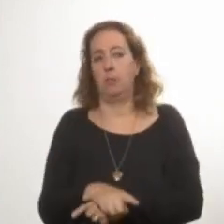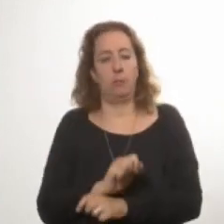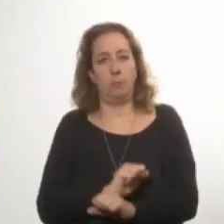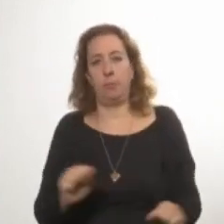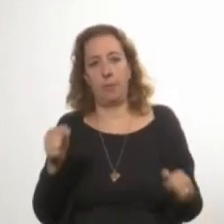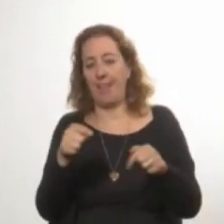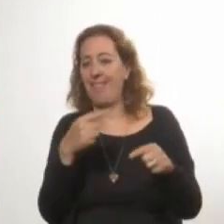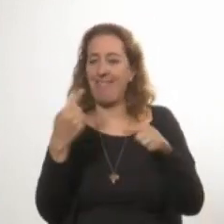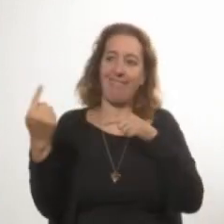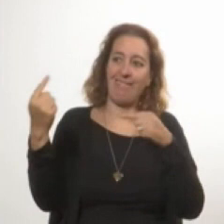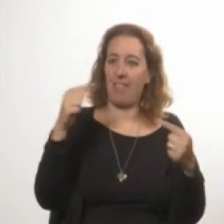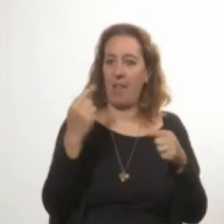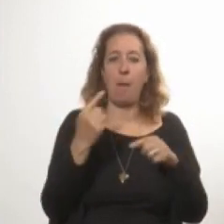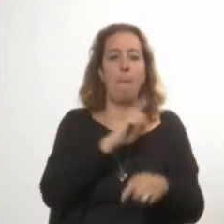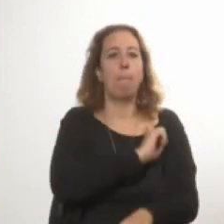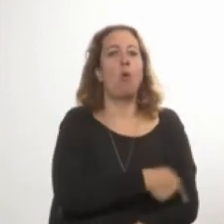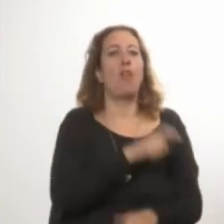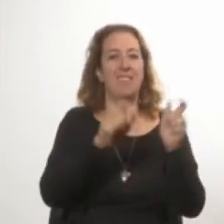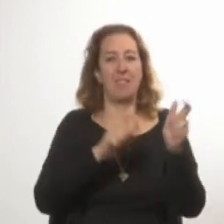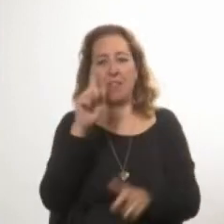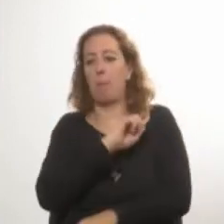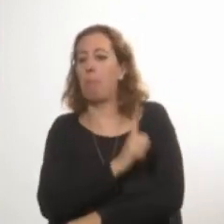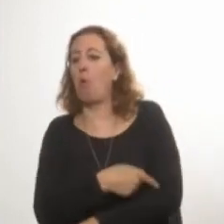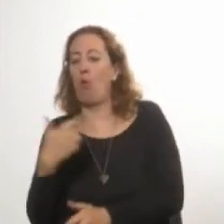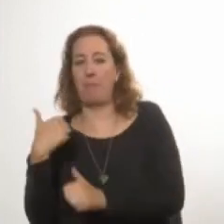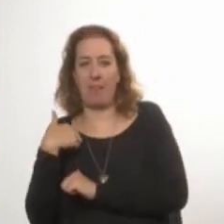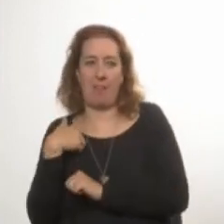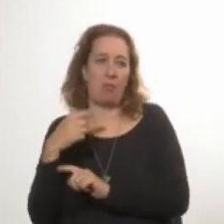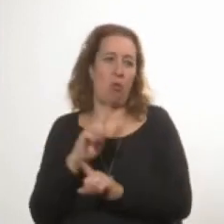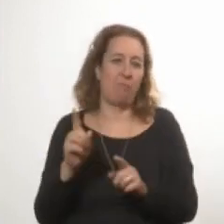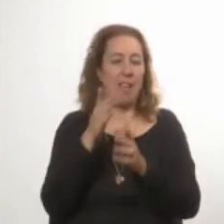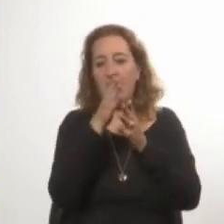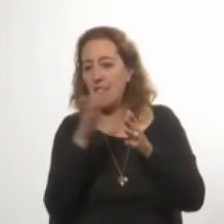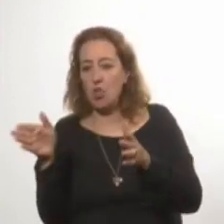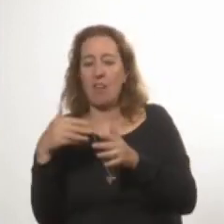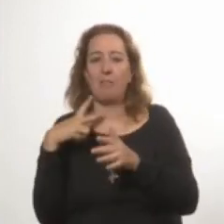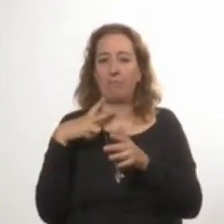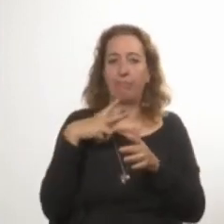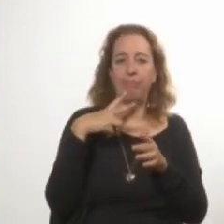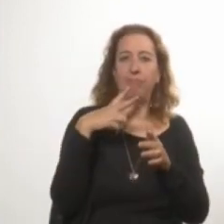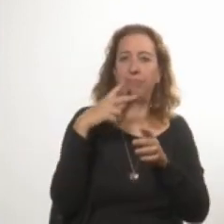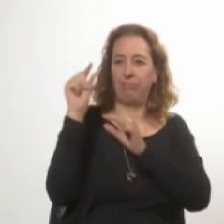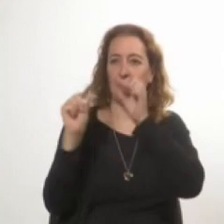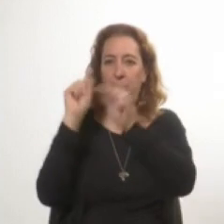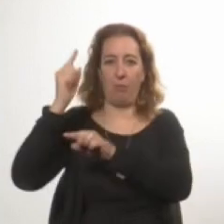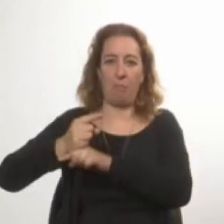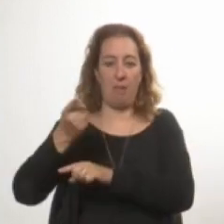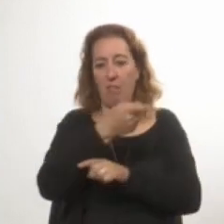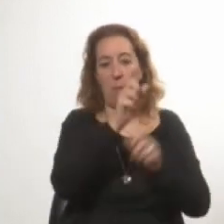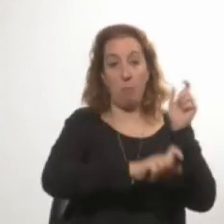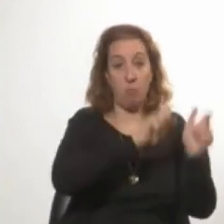es el dilema entre el poder civil y el poder militar, que la divisoria es entre oligarquía y pueblo. Esto suena como repetido en la historia del